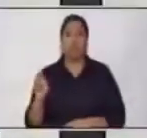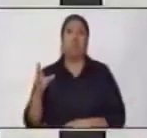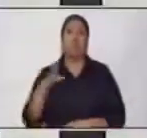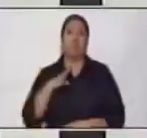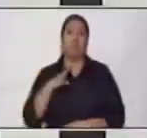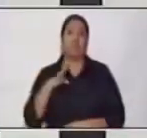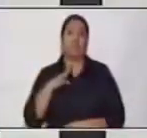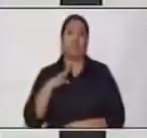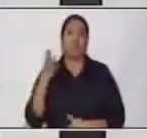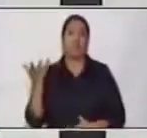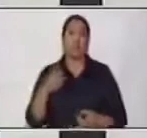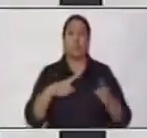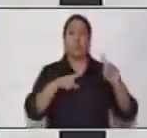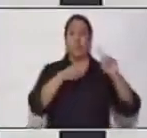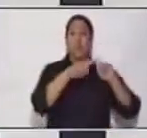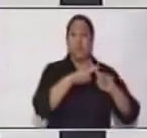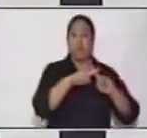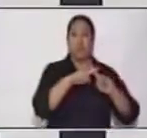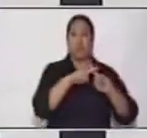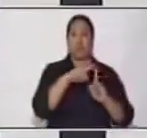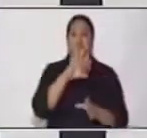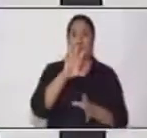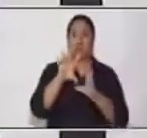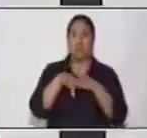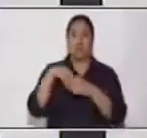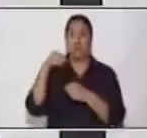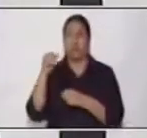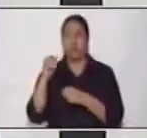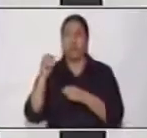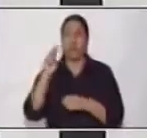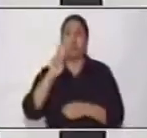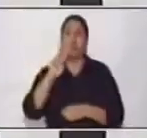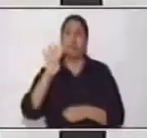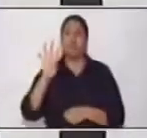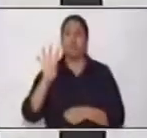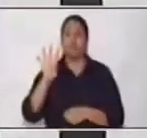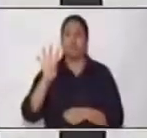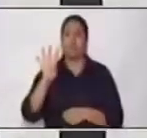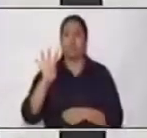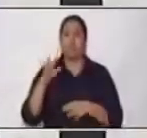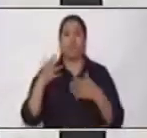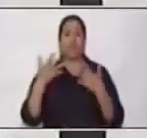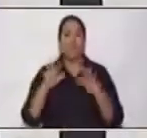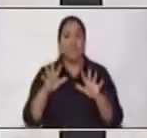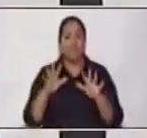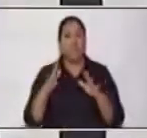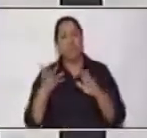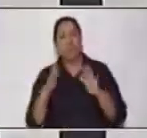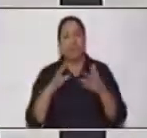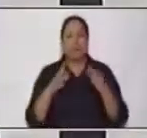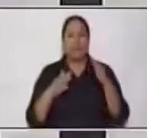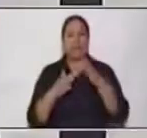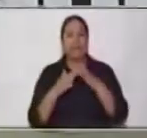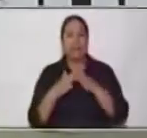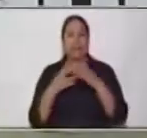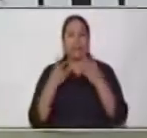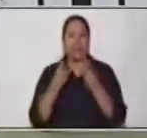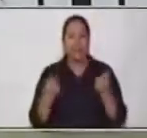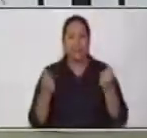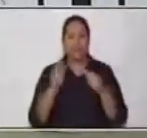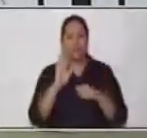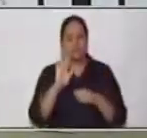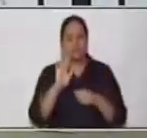obtuvimos para x el valor de 24. Muy bien, ya vamos llegando a la mitad de nuestro problema, porque ahora vamos